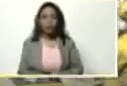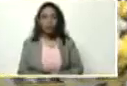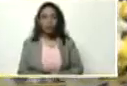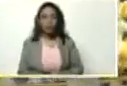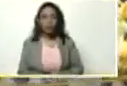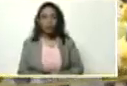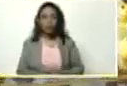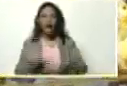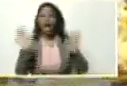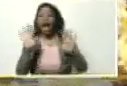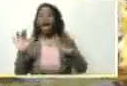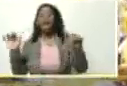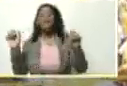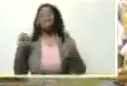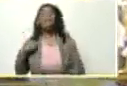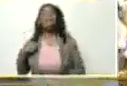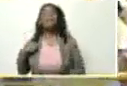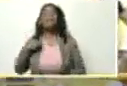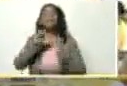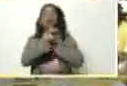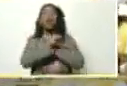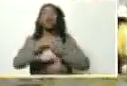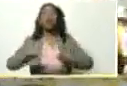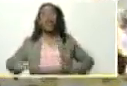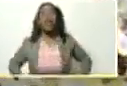Ah, portuguesa.